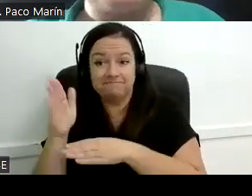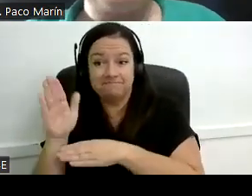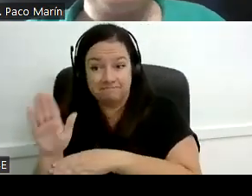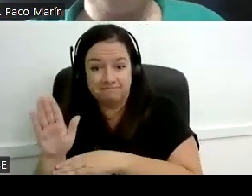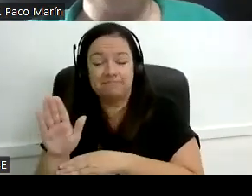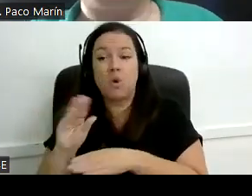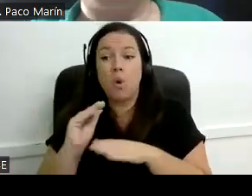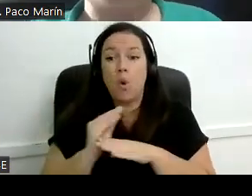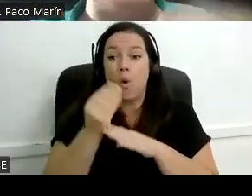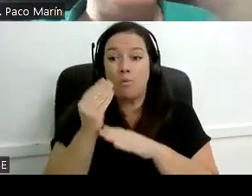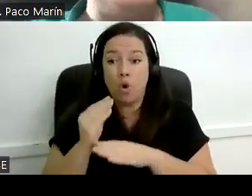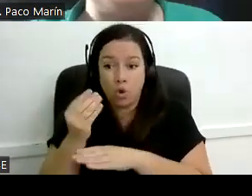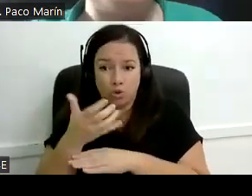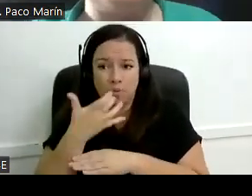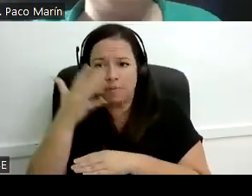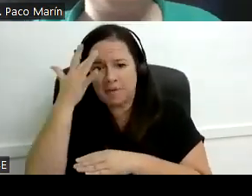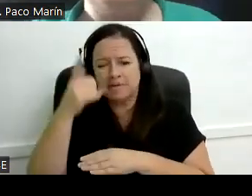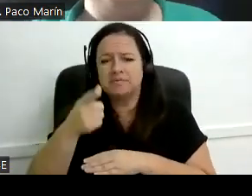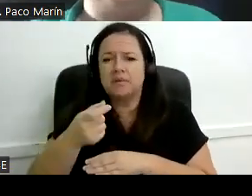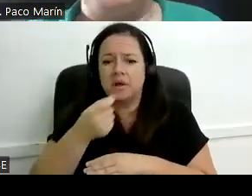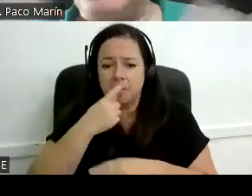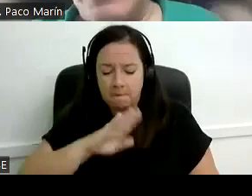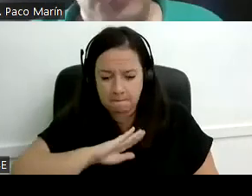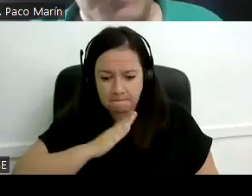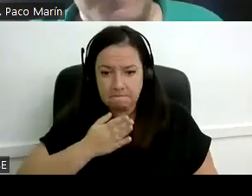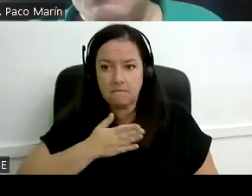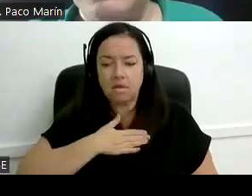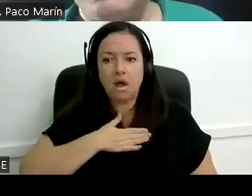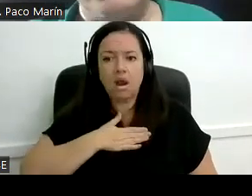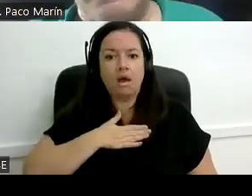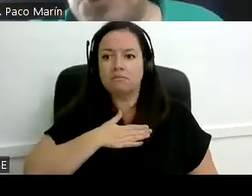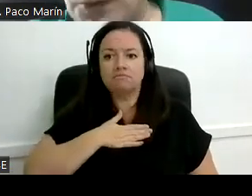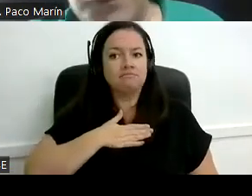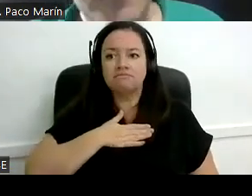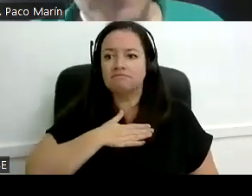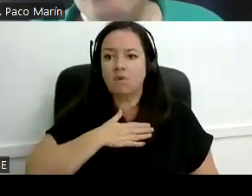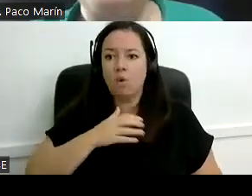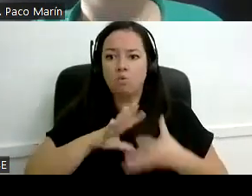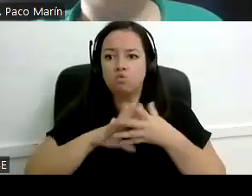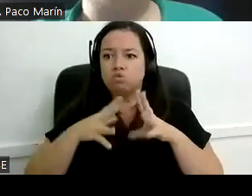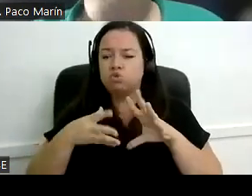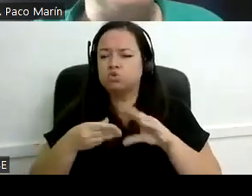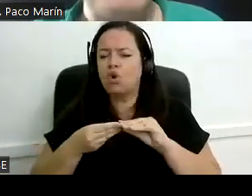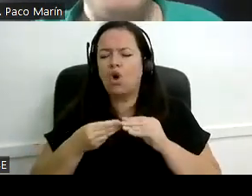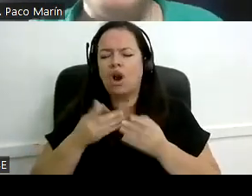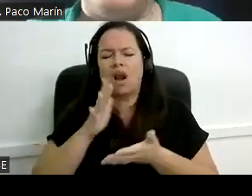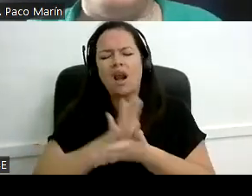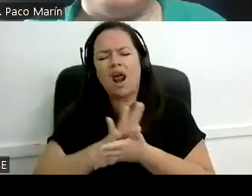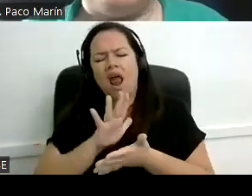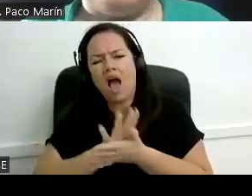Night Master, por ejemplo, al día siguiente lo que notamos es, pues eso, que estamos especialmente, que la musculatura está muy relajada y que nos